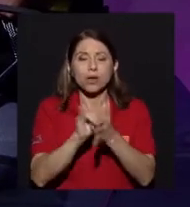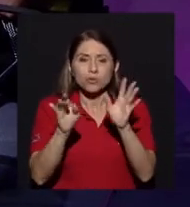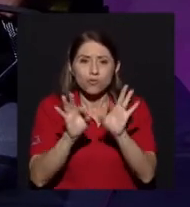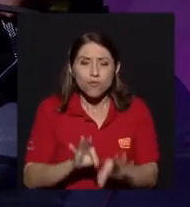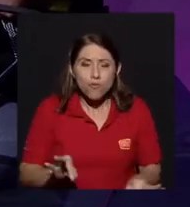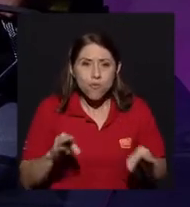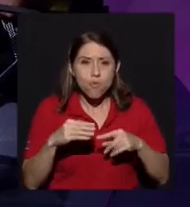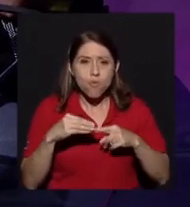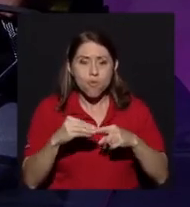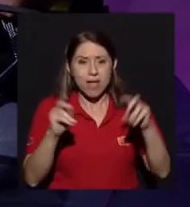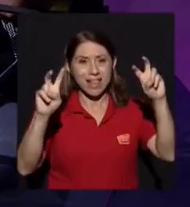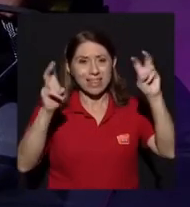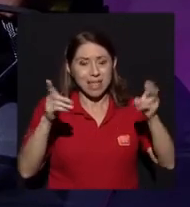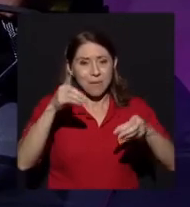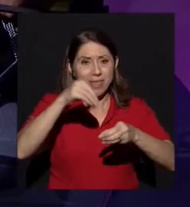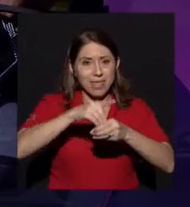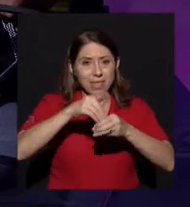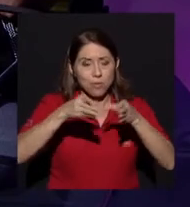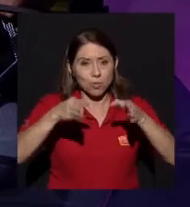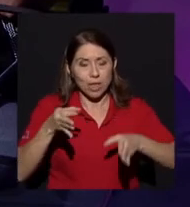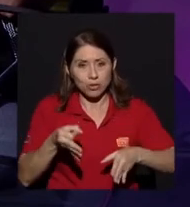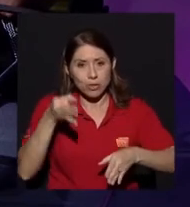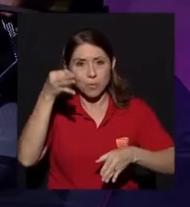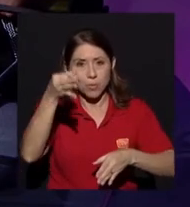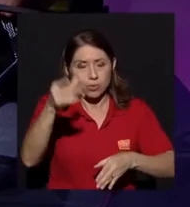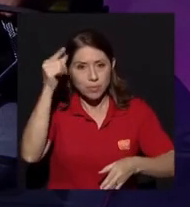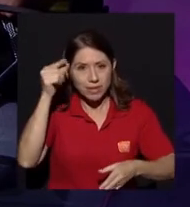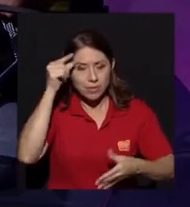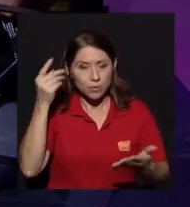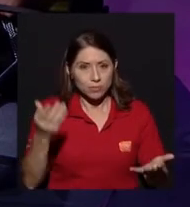el tema de diputaciones gestión